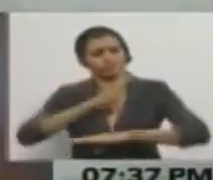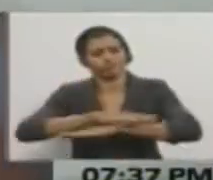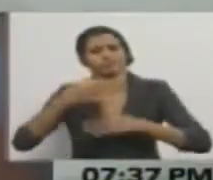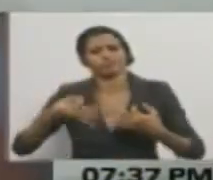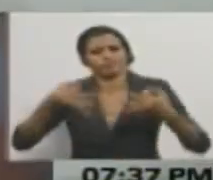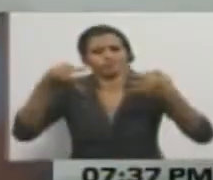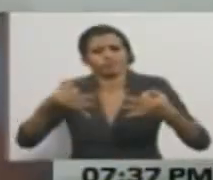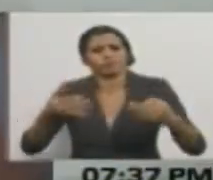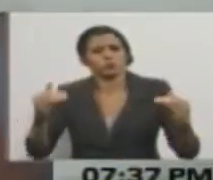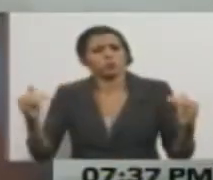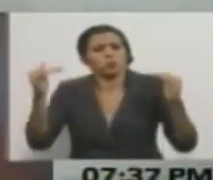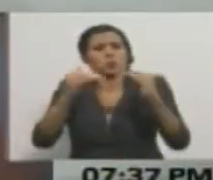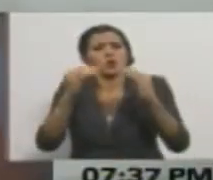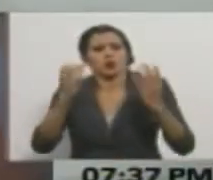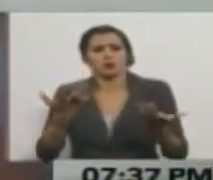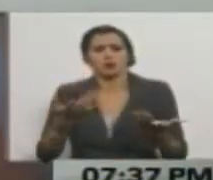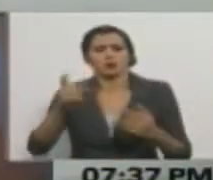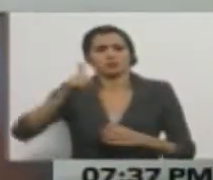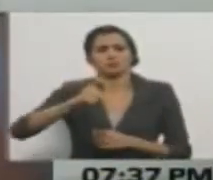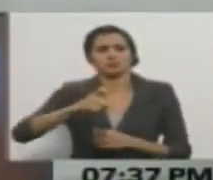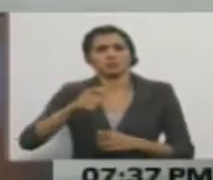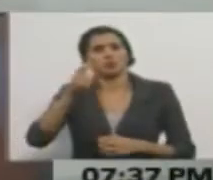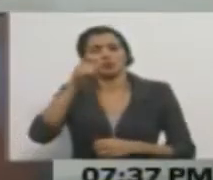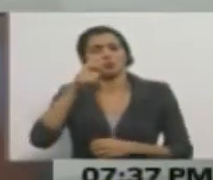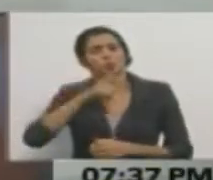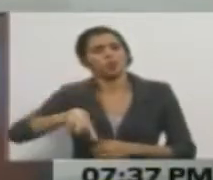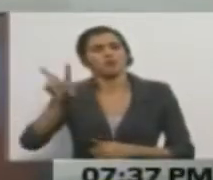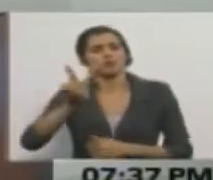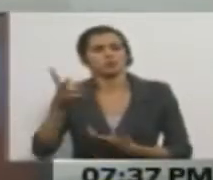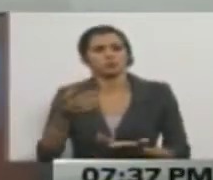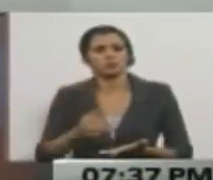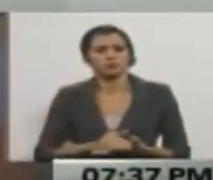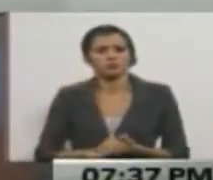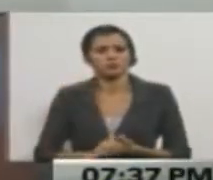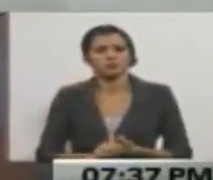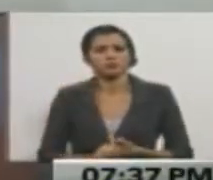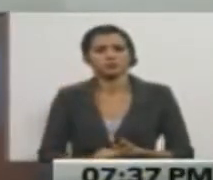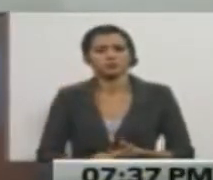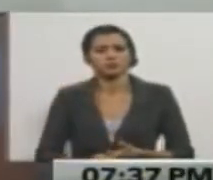sociopolíticas, socioeconómicas de esta Venezuela.